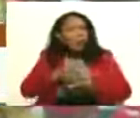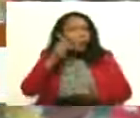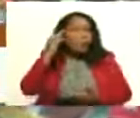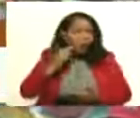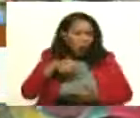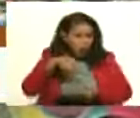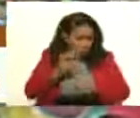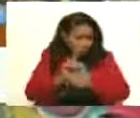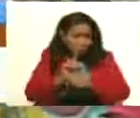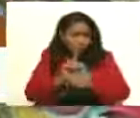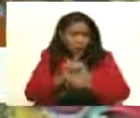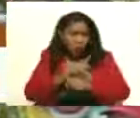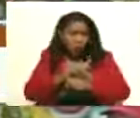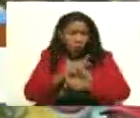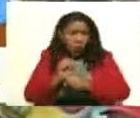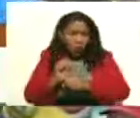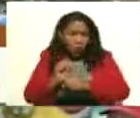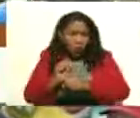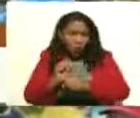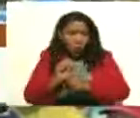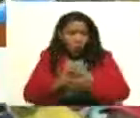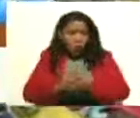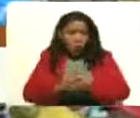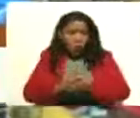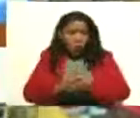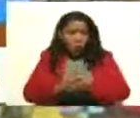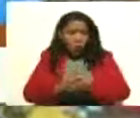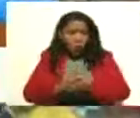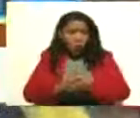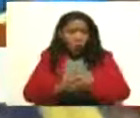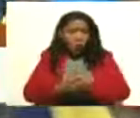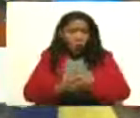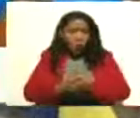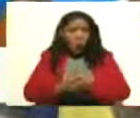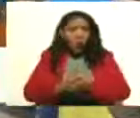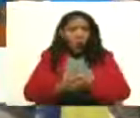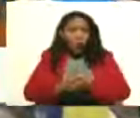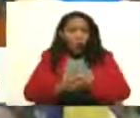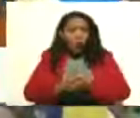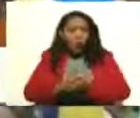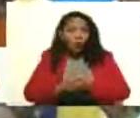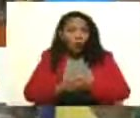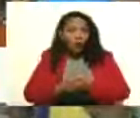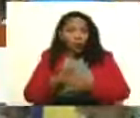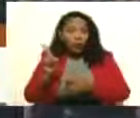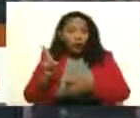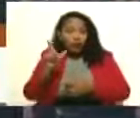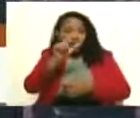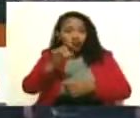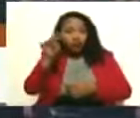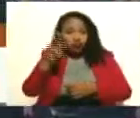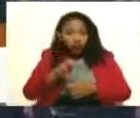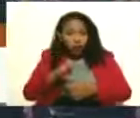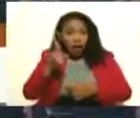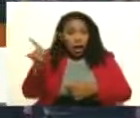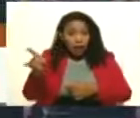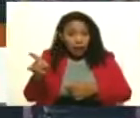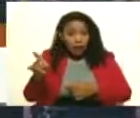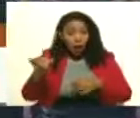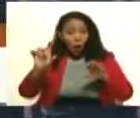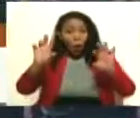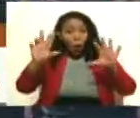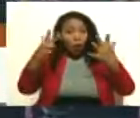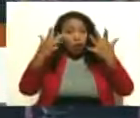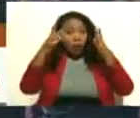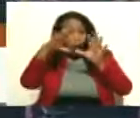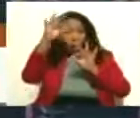No, es el original, todo lo que está al oeste del río Esequibo. Esa es la octava estrella. Por